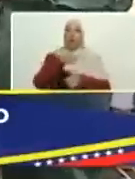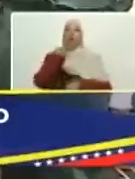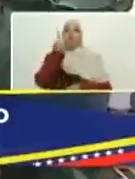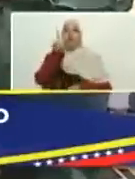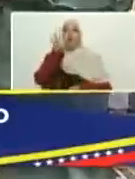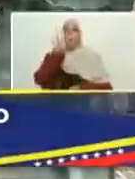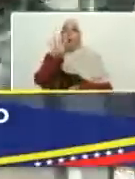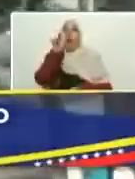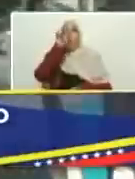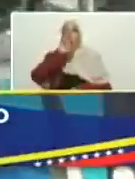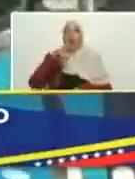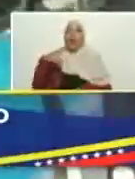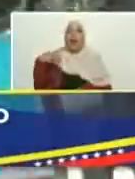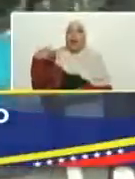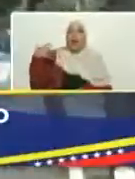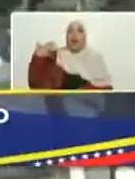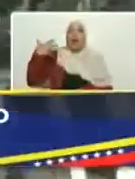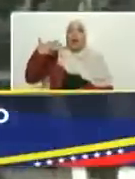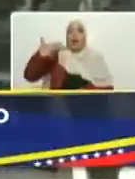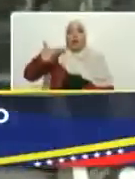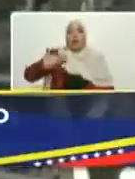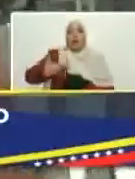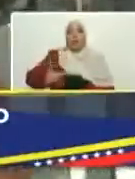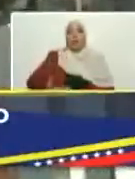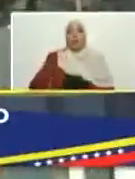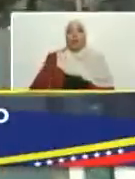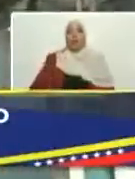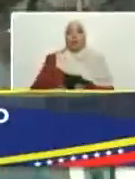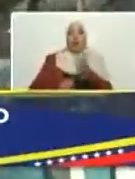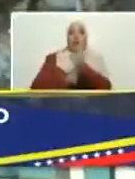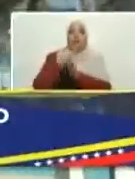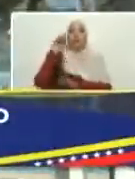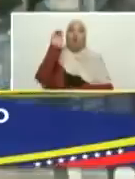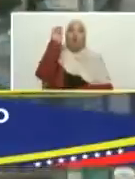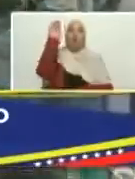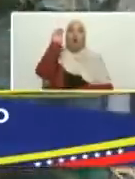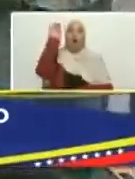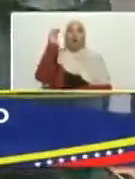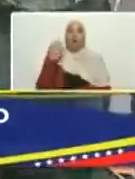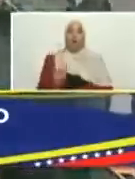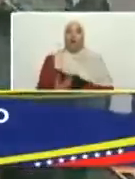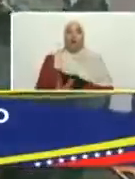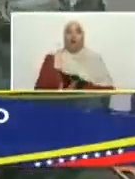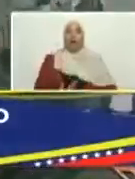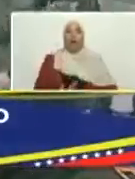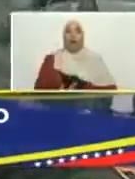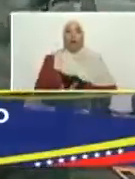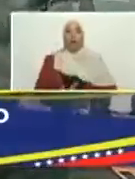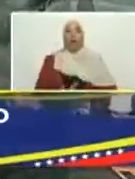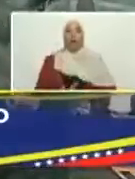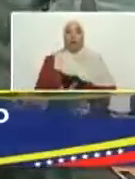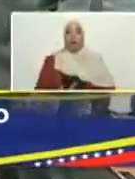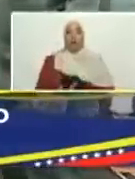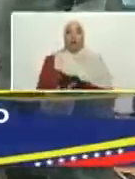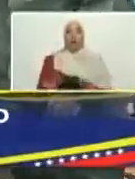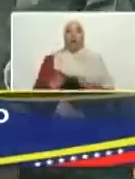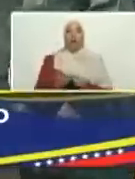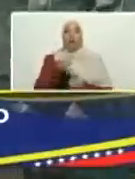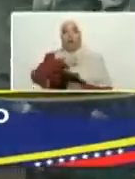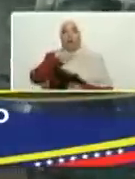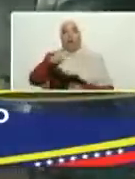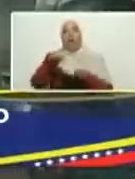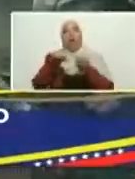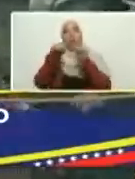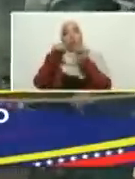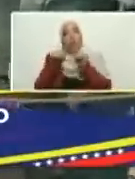años de cambios permanentes, continuos, para avanzar hacia el futuro, es la Fuerza Armada Nacional Bolivariana. ¿Cómo está el combate?